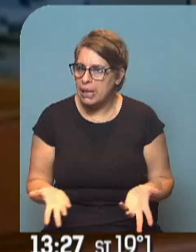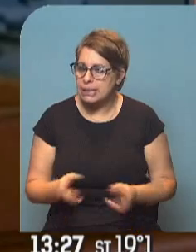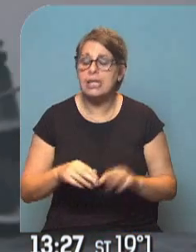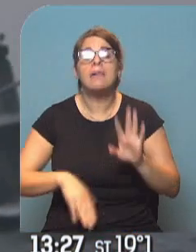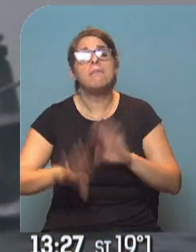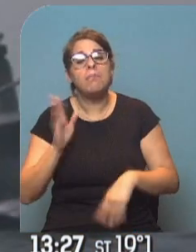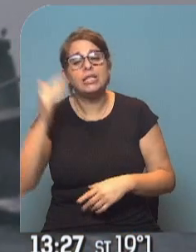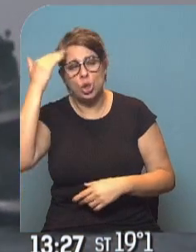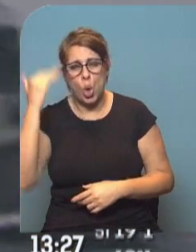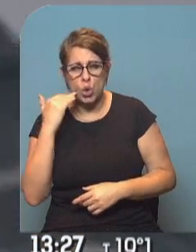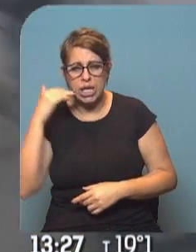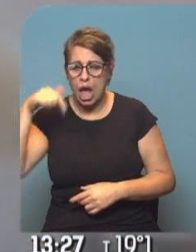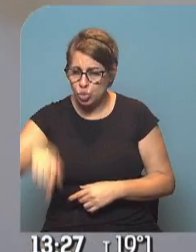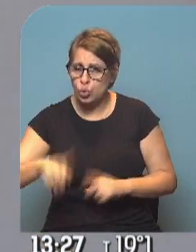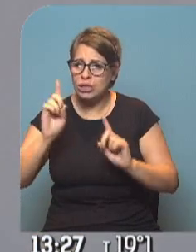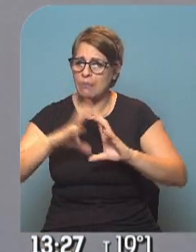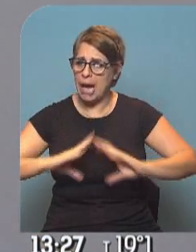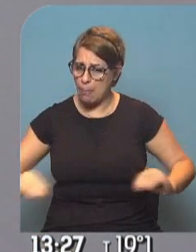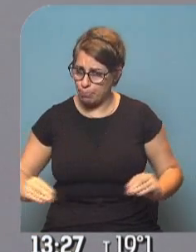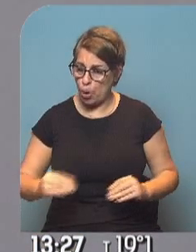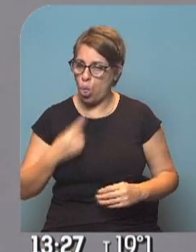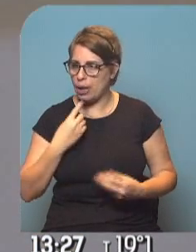a Corea del Sur y Japón.